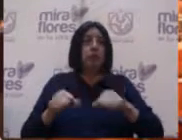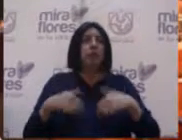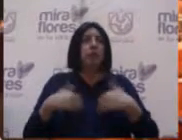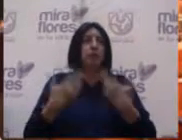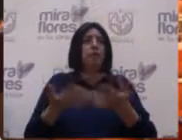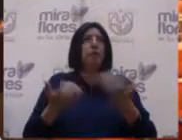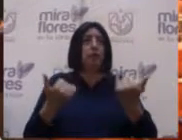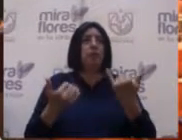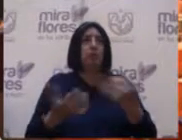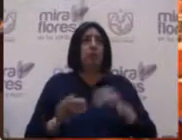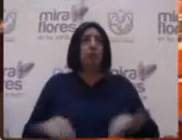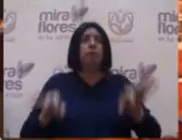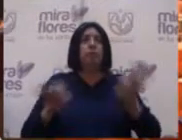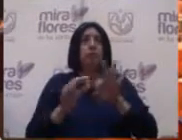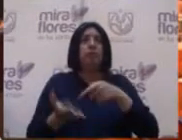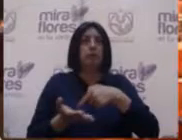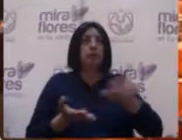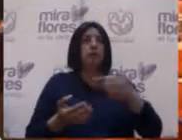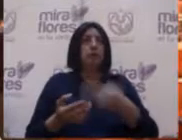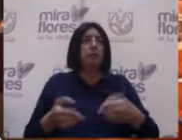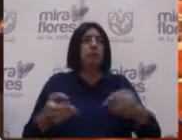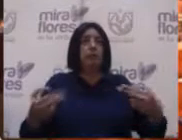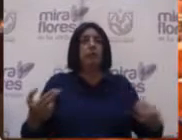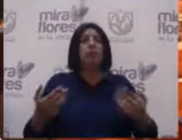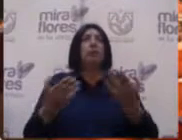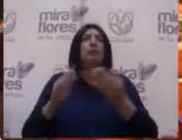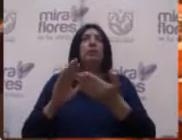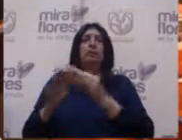importante es enviar nuestra herramienta de trabajo, que es el Plan Urbano